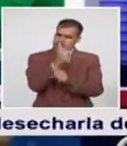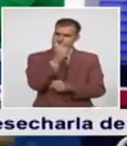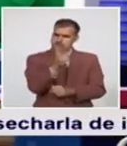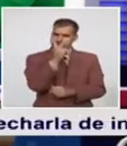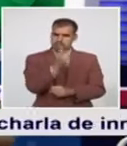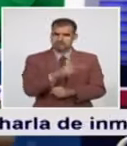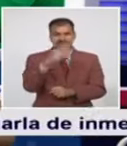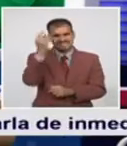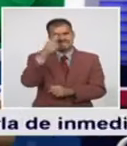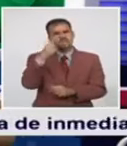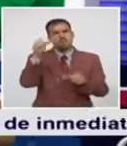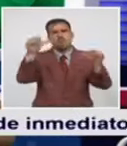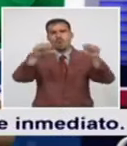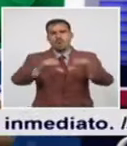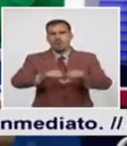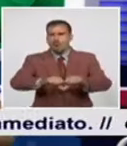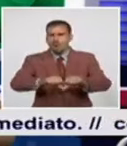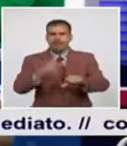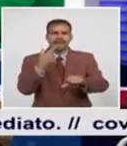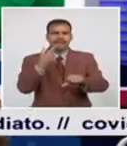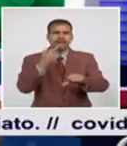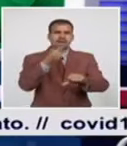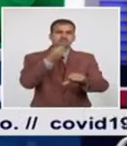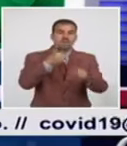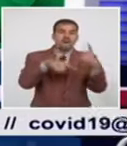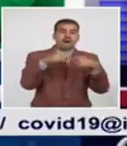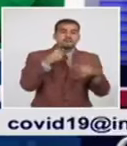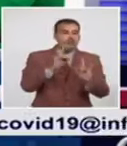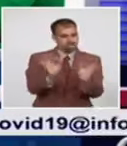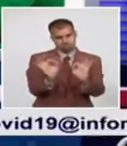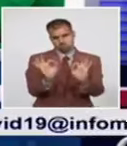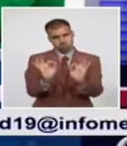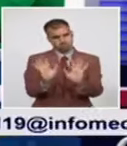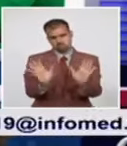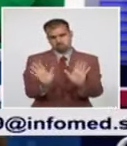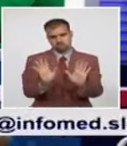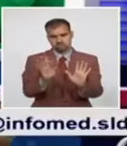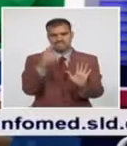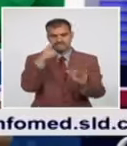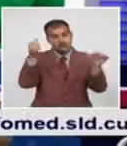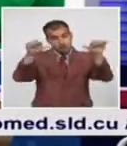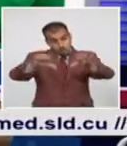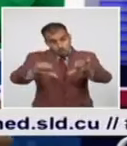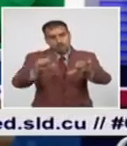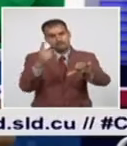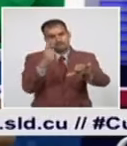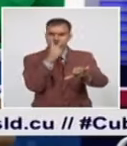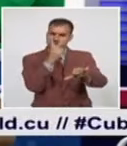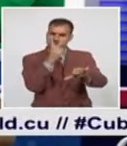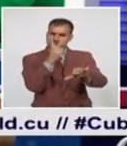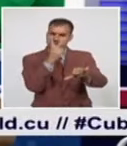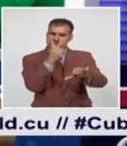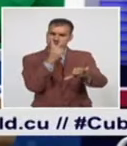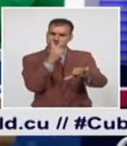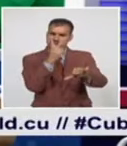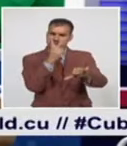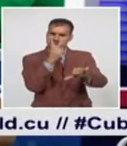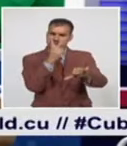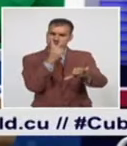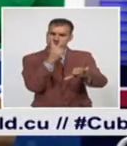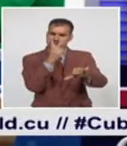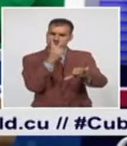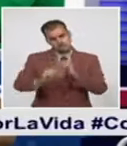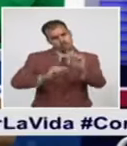estables, que además, como nos reiteran los especialistas, se deben recuperar. Se mantienen